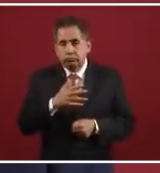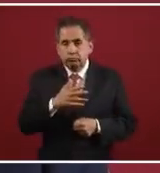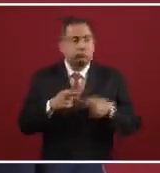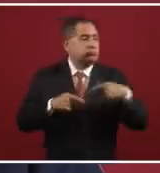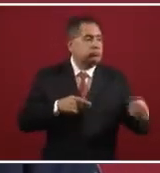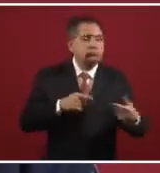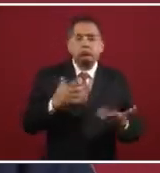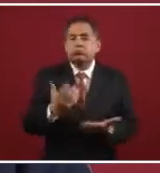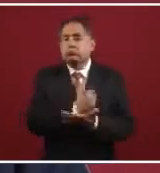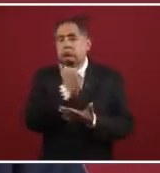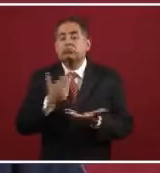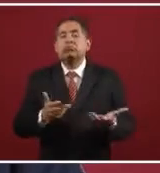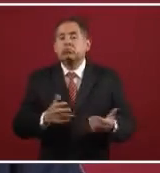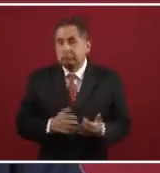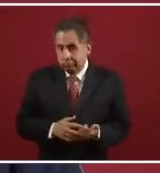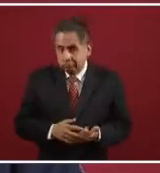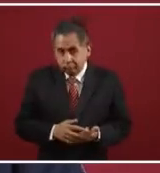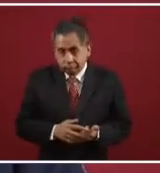con el fraude.